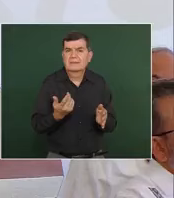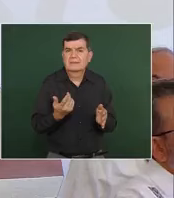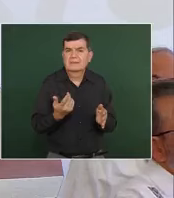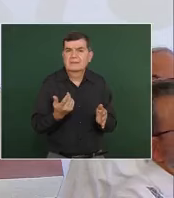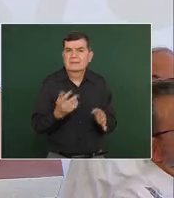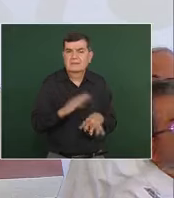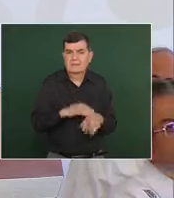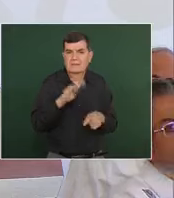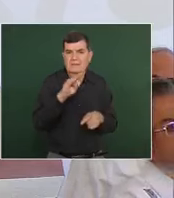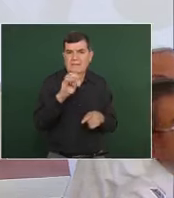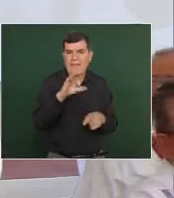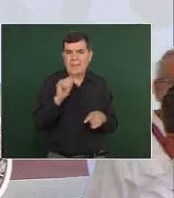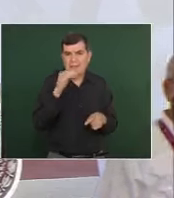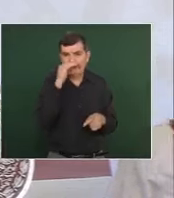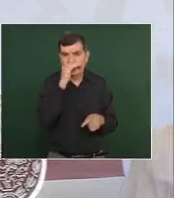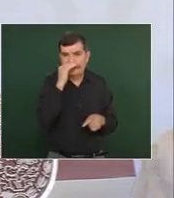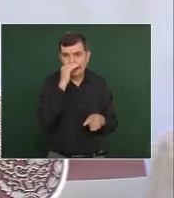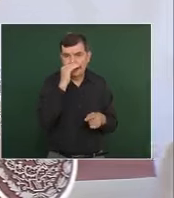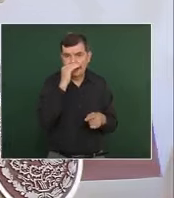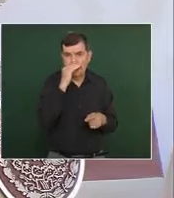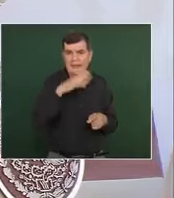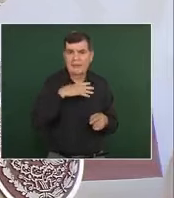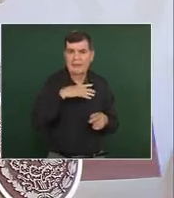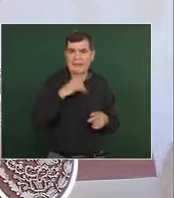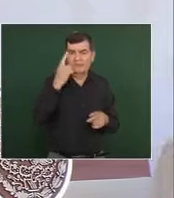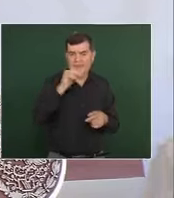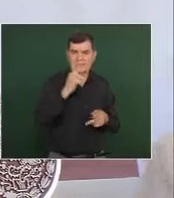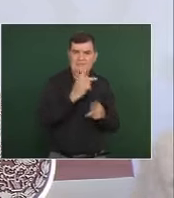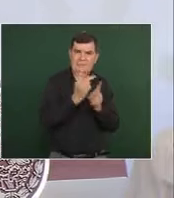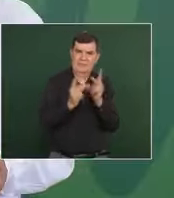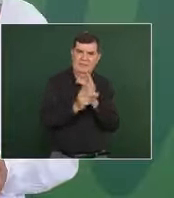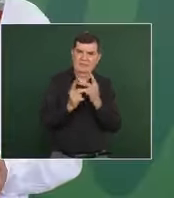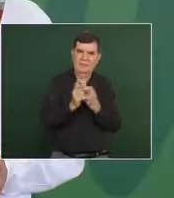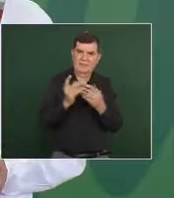por la beca que se da a los preparatorianos,